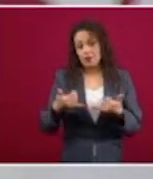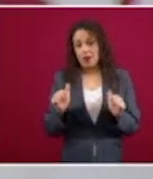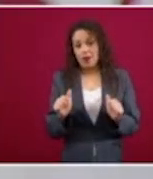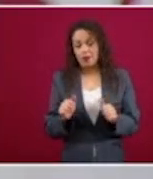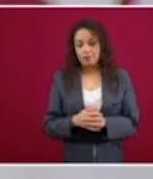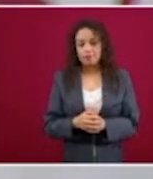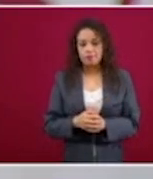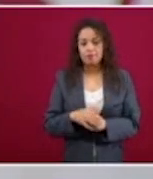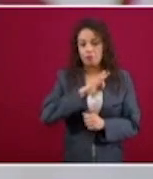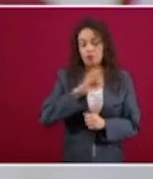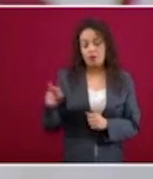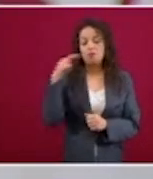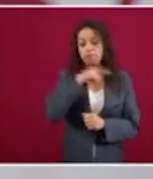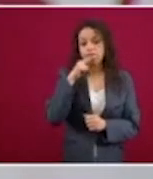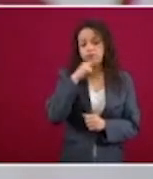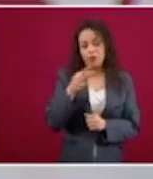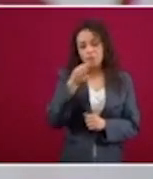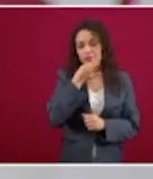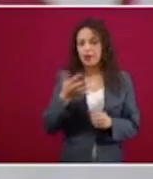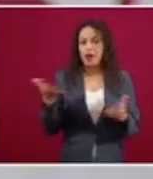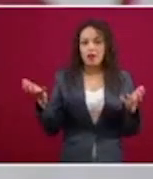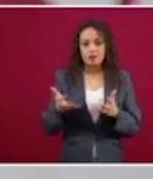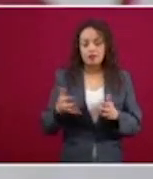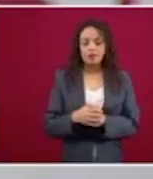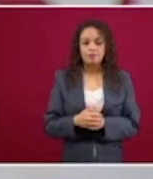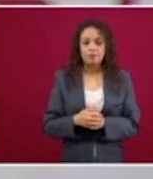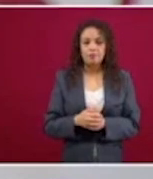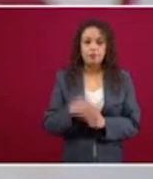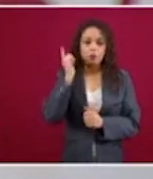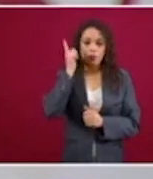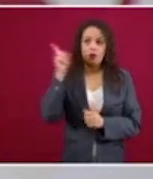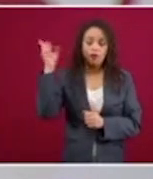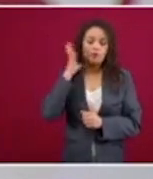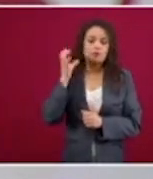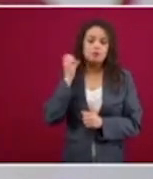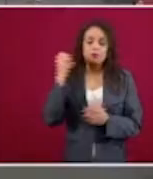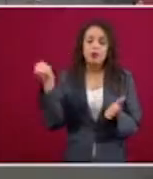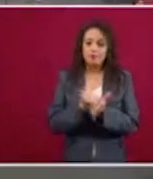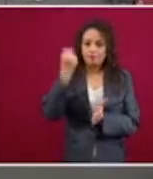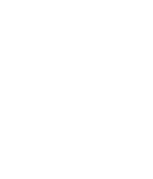en breve si el Senado nos aprueba la reforma.